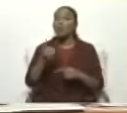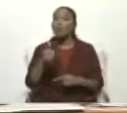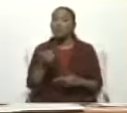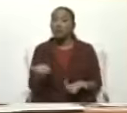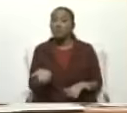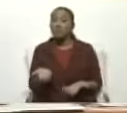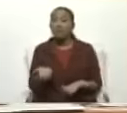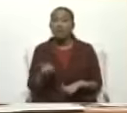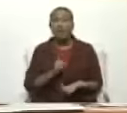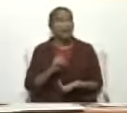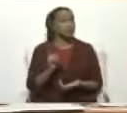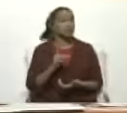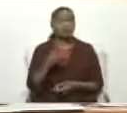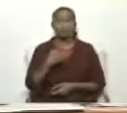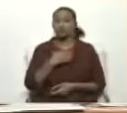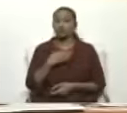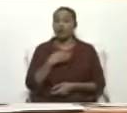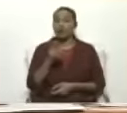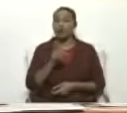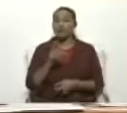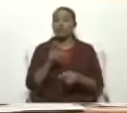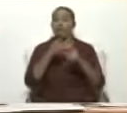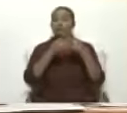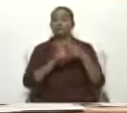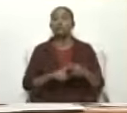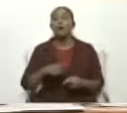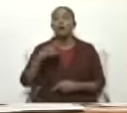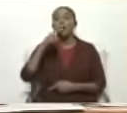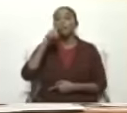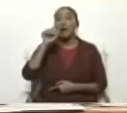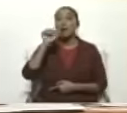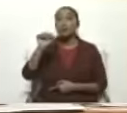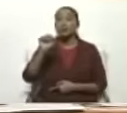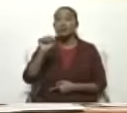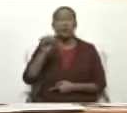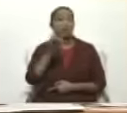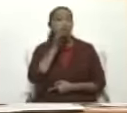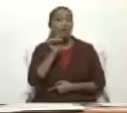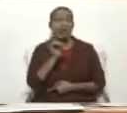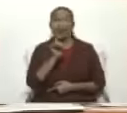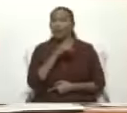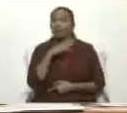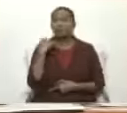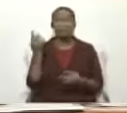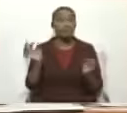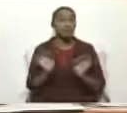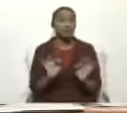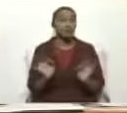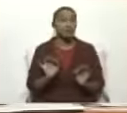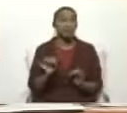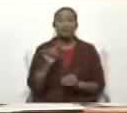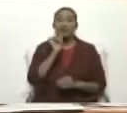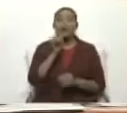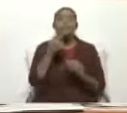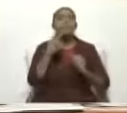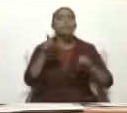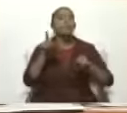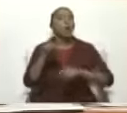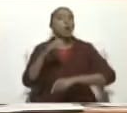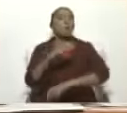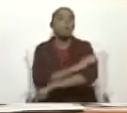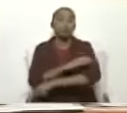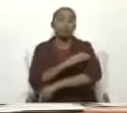Así que no se pueden dar las cosas por descontado. Maduro aún no está derrotado. Este es un opositor de eso, ¿cómo se llama?